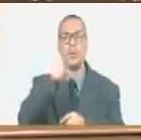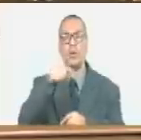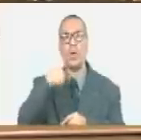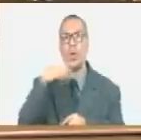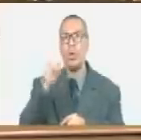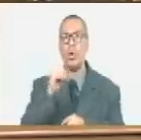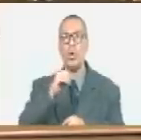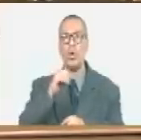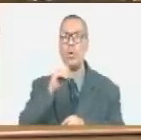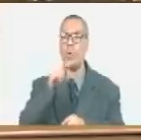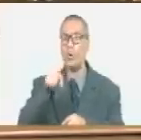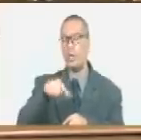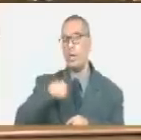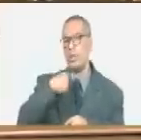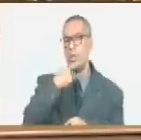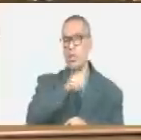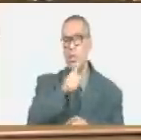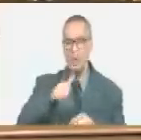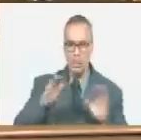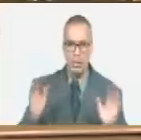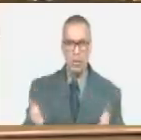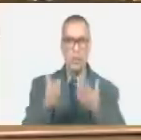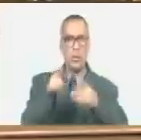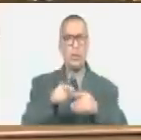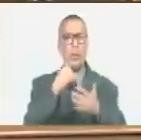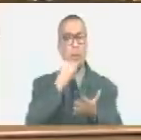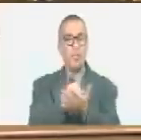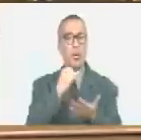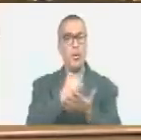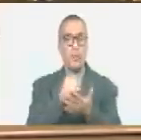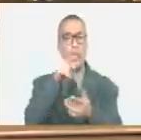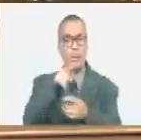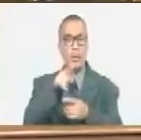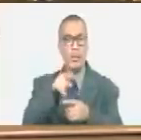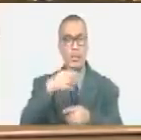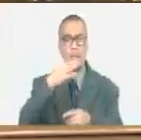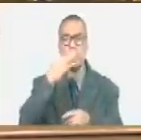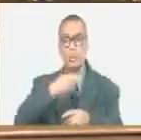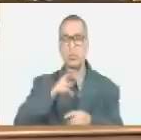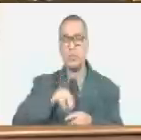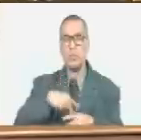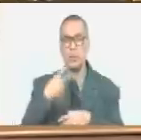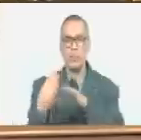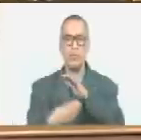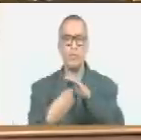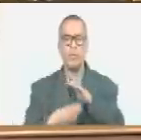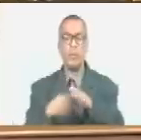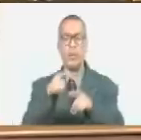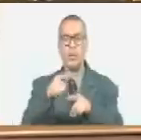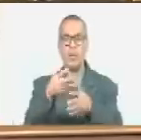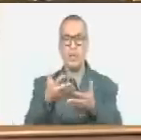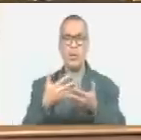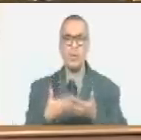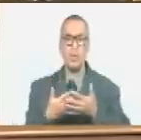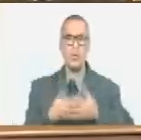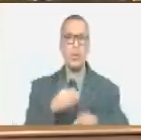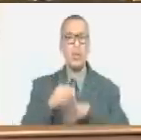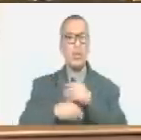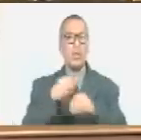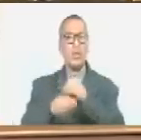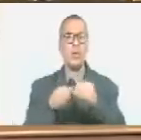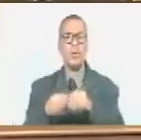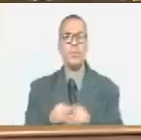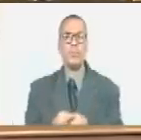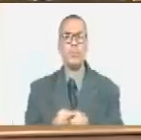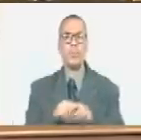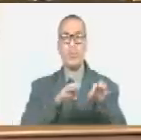o la recurrente promueva prueba para acreditar el fundamento del recurso. Deberá hacerlo en